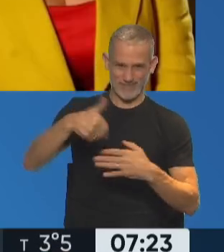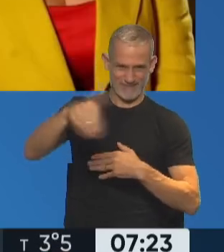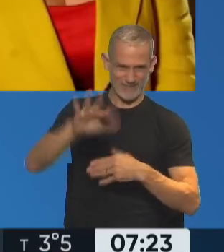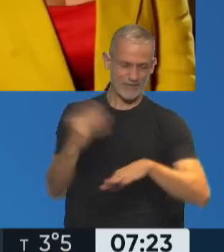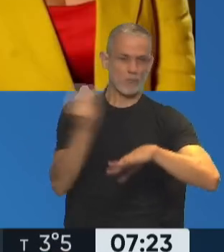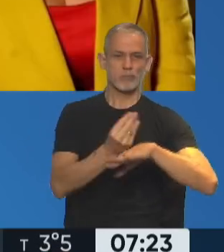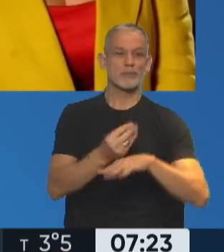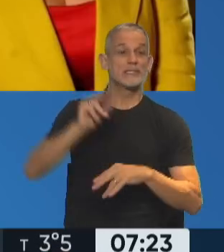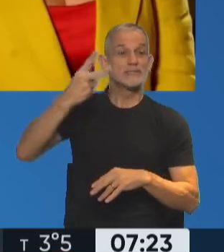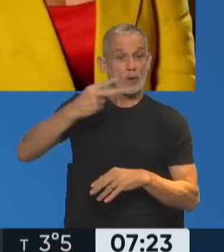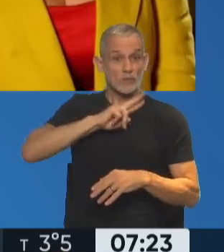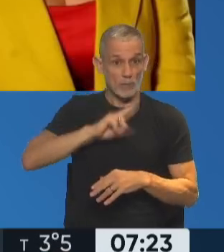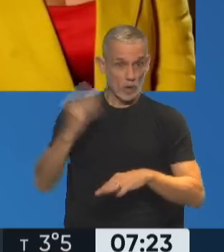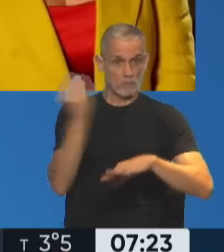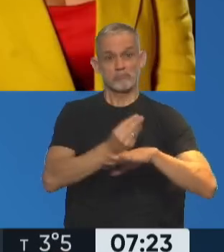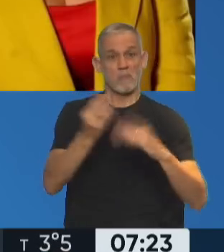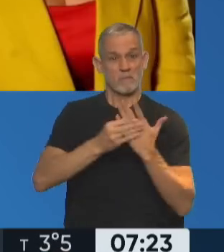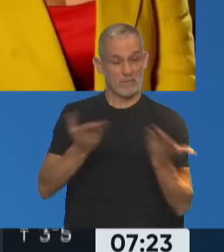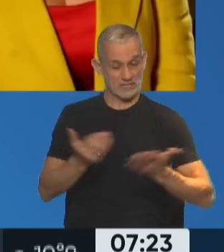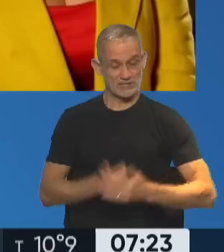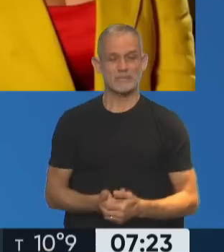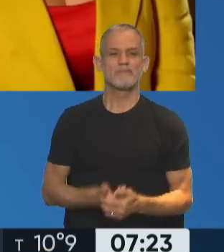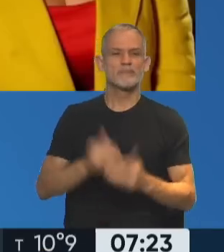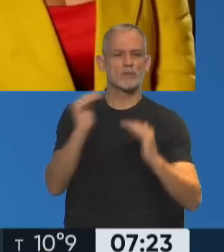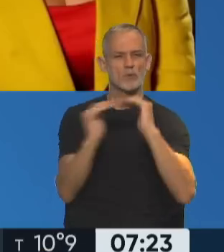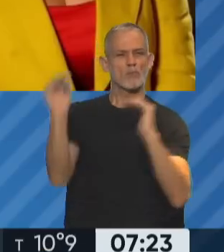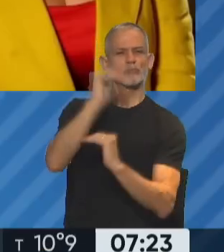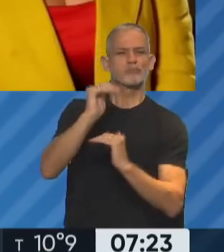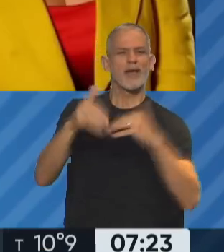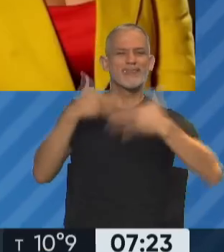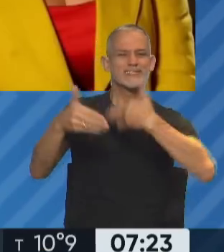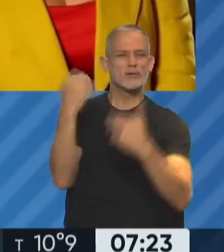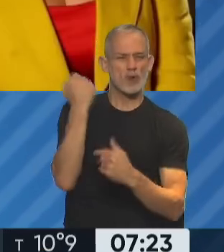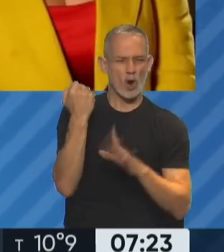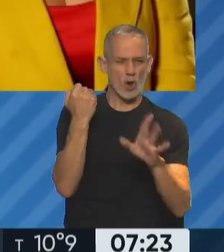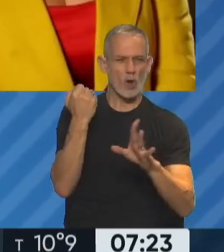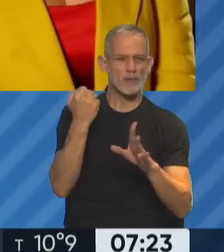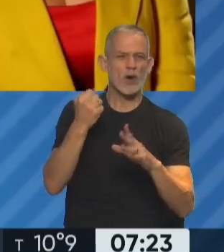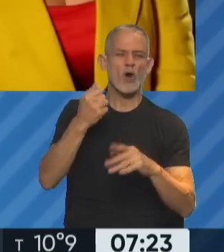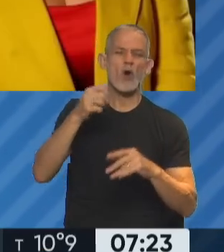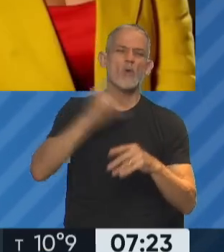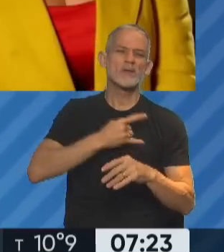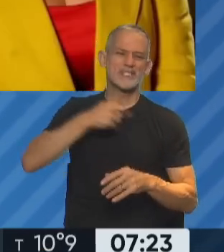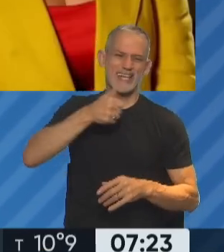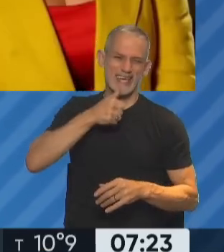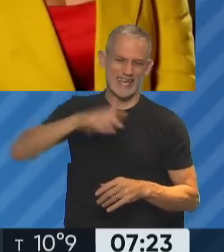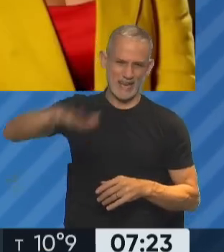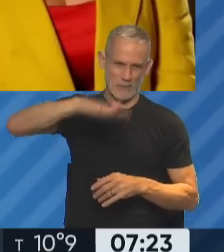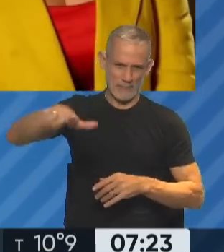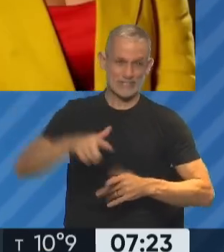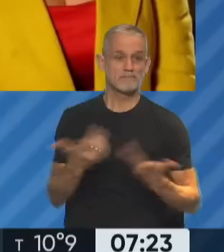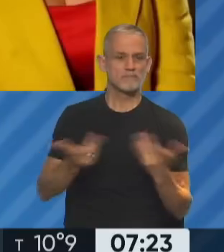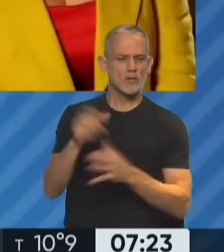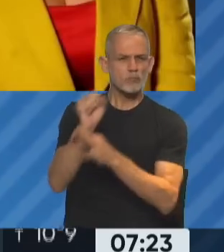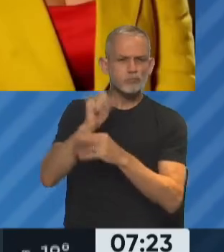próximas horas. Es la segunda mujer en ocupar el Sí. cargo. Bueno, doctorado en Desarrollo Económico de la Universidad de Quilmes. Es